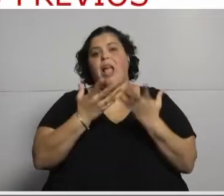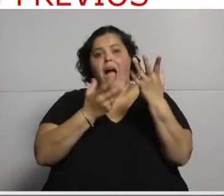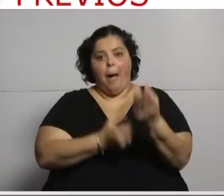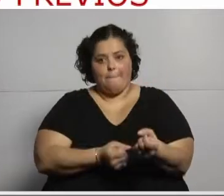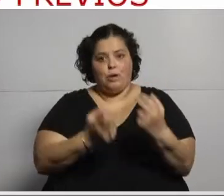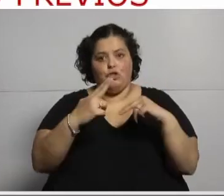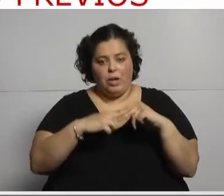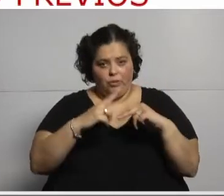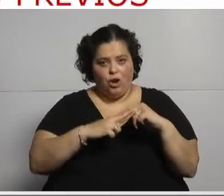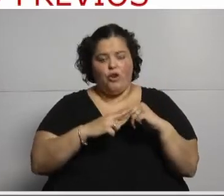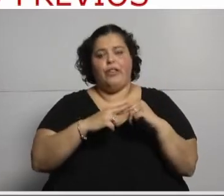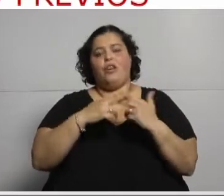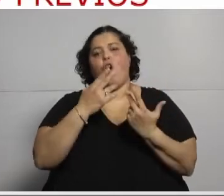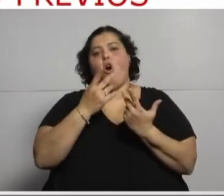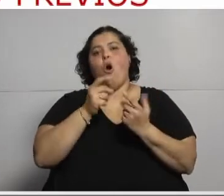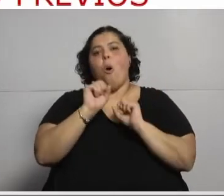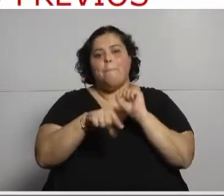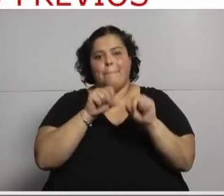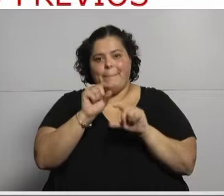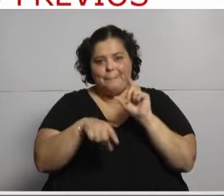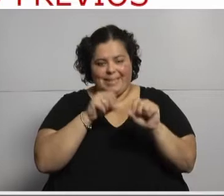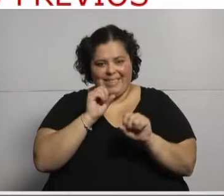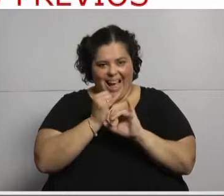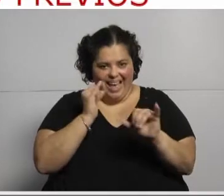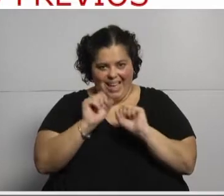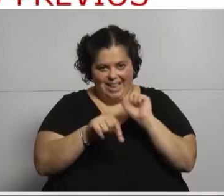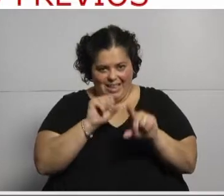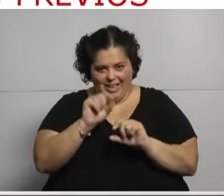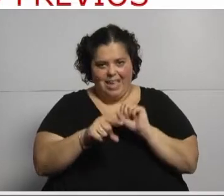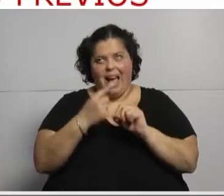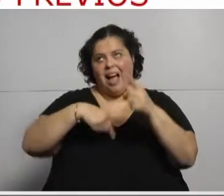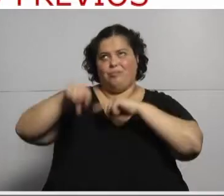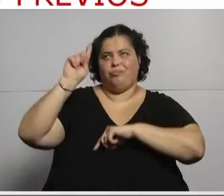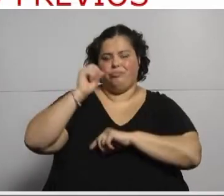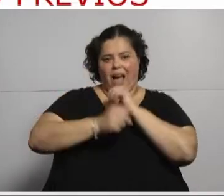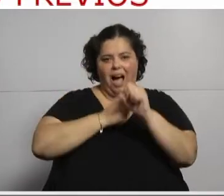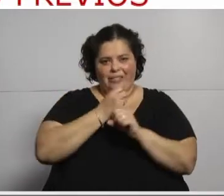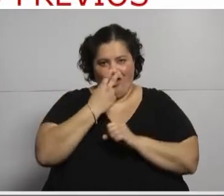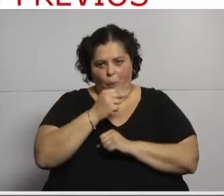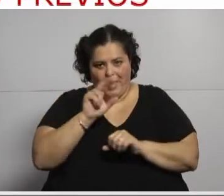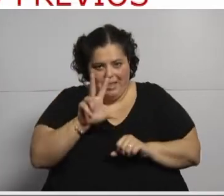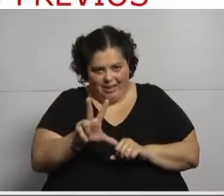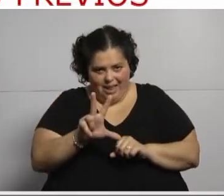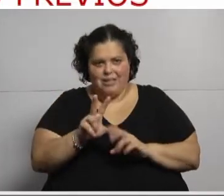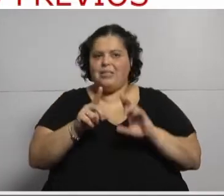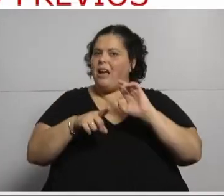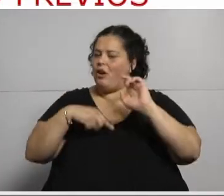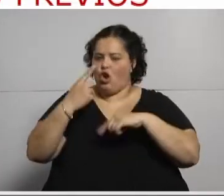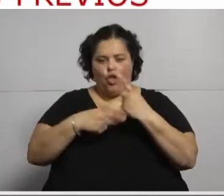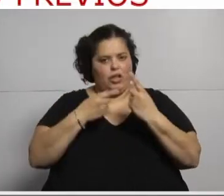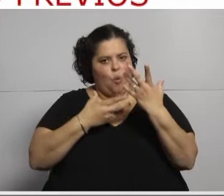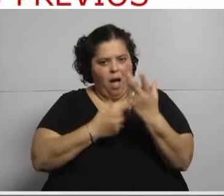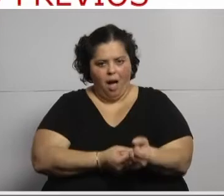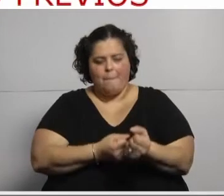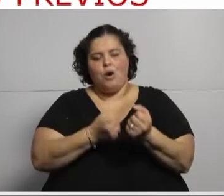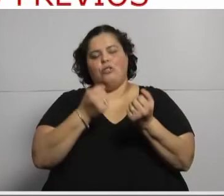de mensajería que ya allá por el año 2003 más o menos arrancamos a utilizar y que han continuado de manera permanente apoyando el